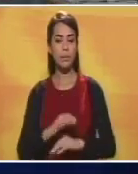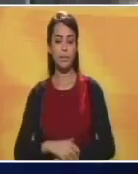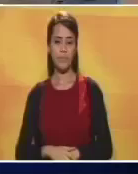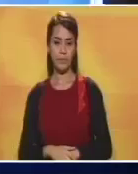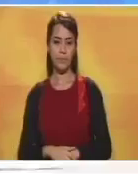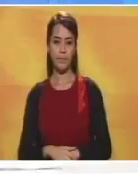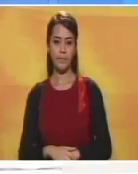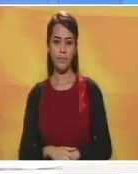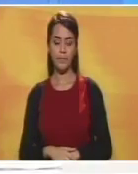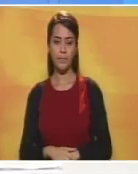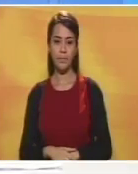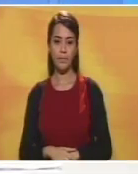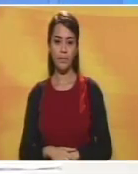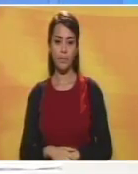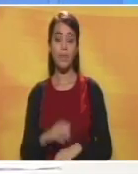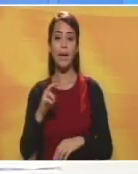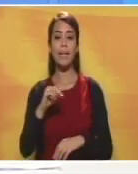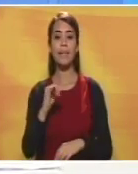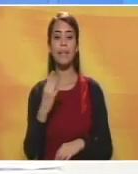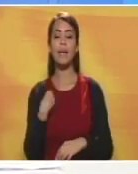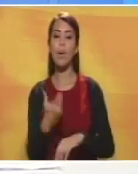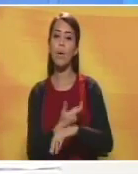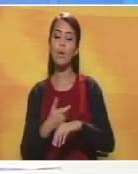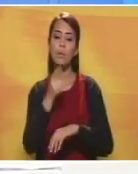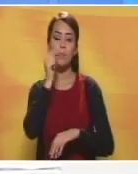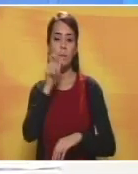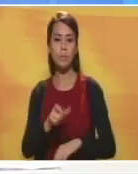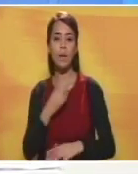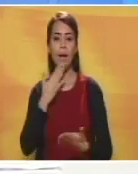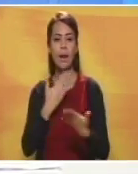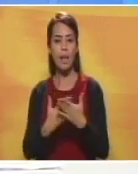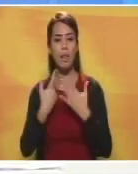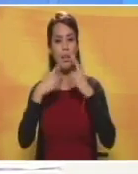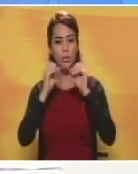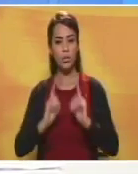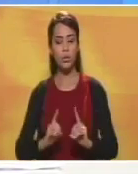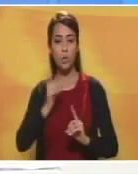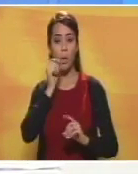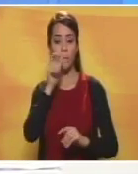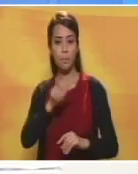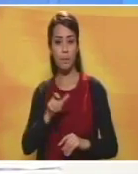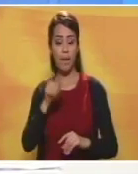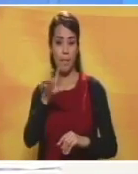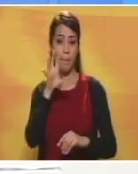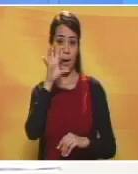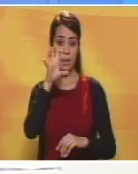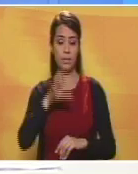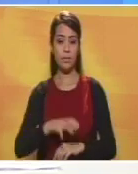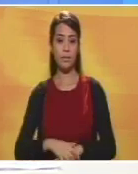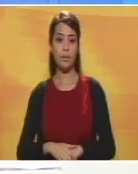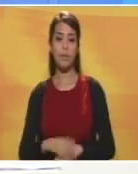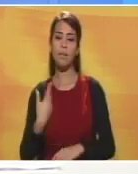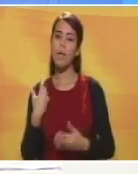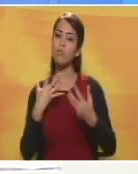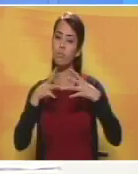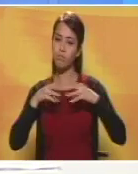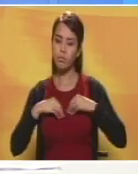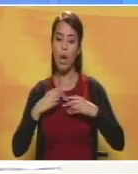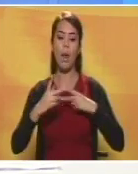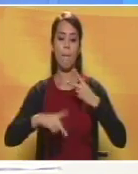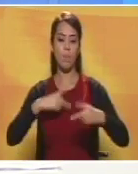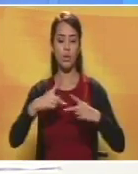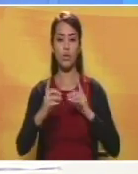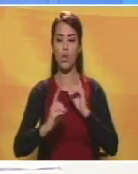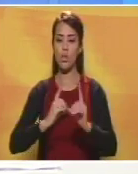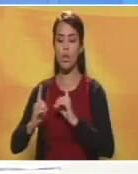atentos. Continuamos con más. En Nicaragua, el gobierno de Daniel Ortega agradeció la decisión del episcopado de ese país de aceptar acompañar el proceso de